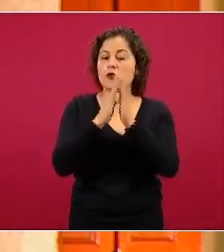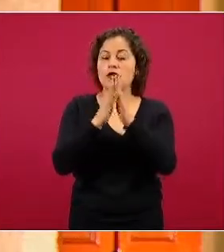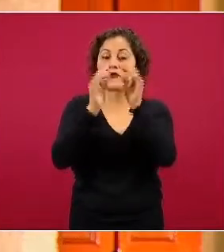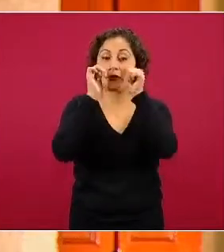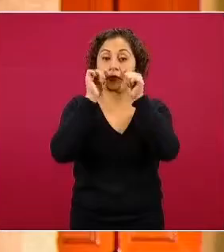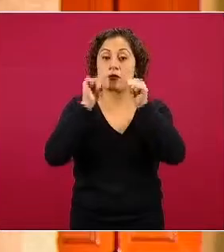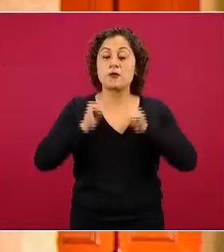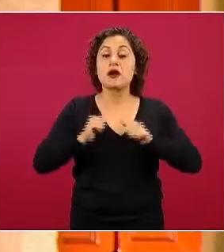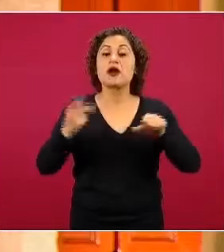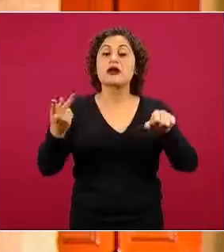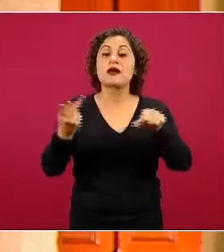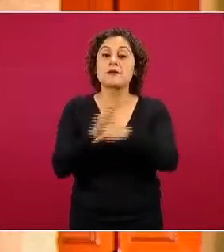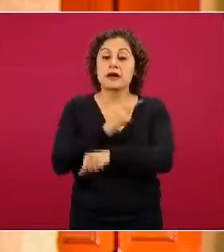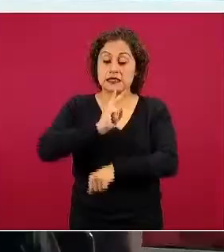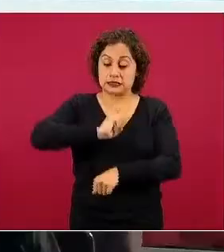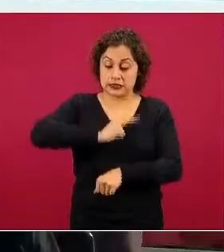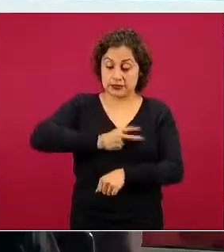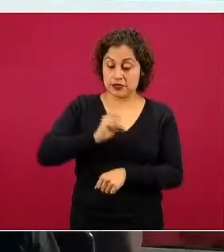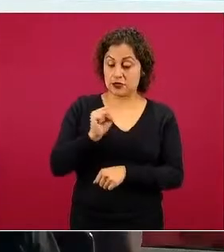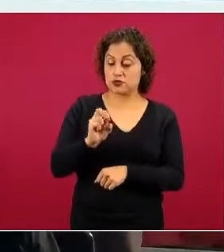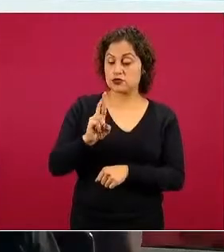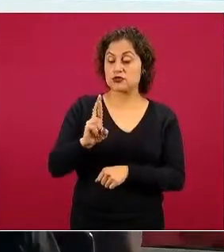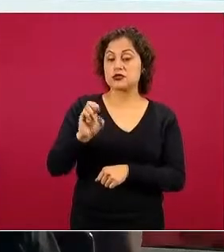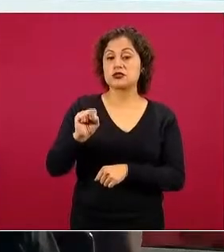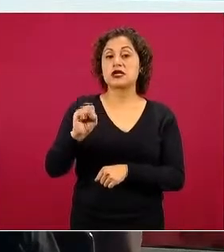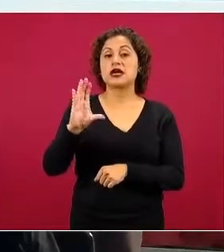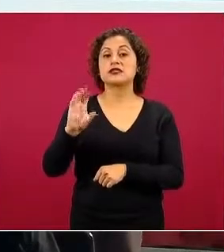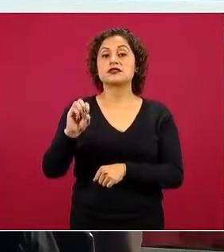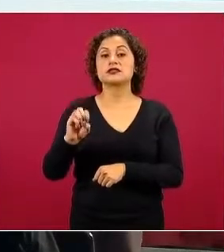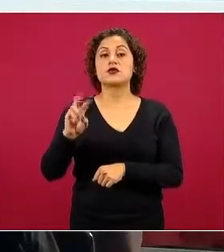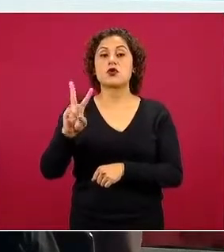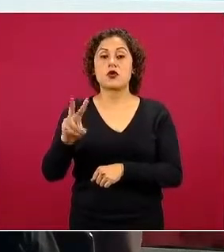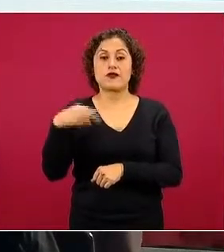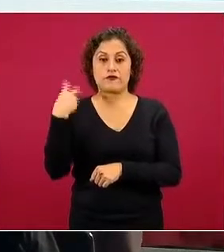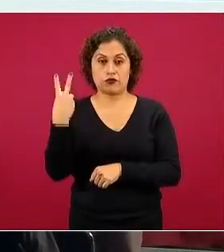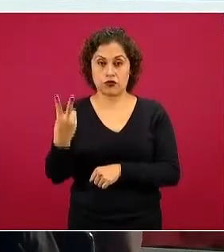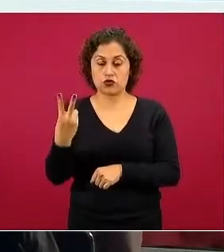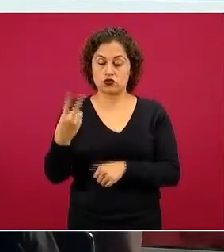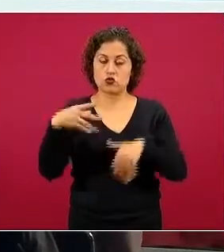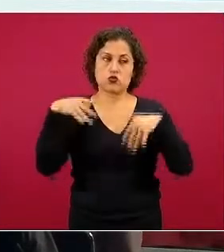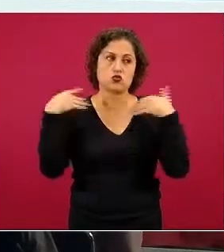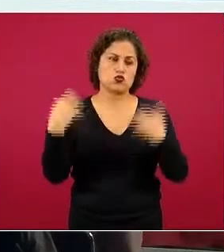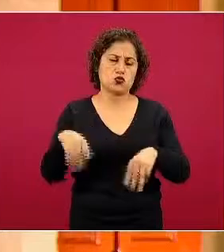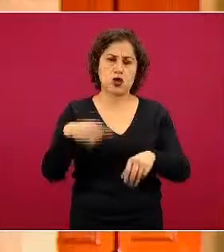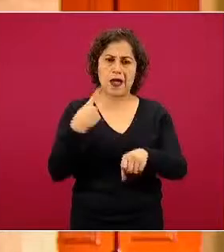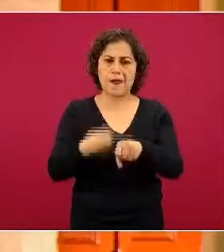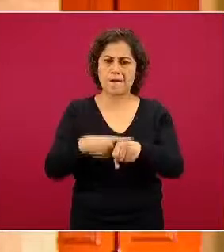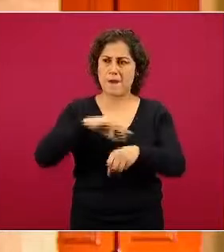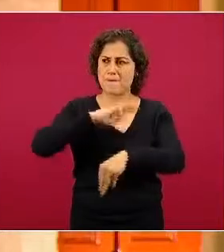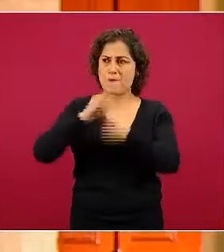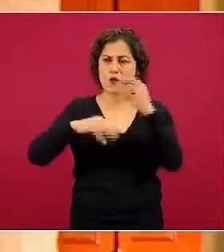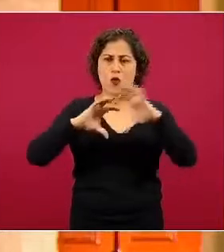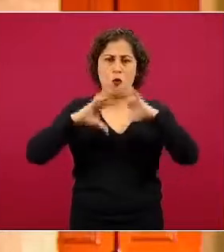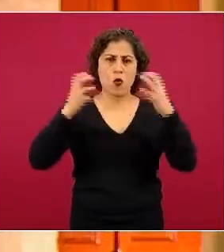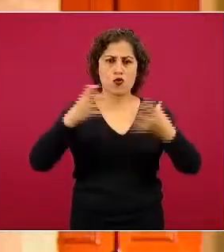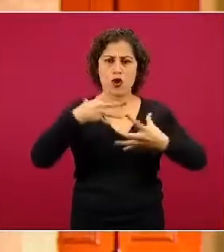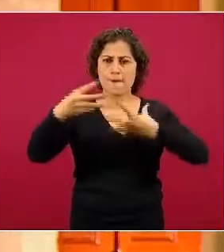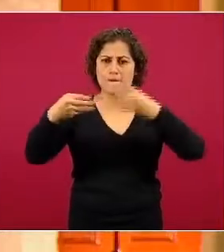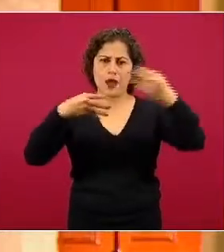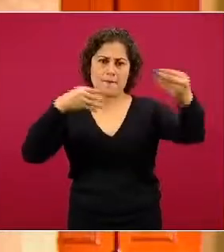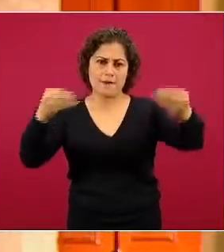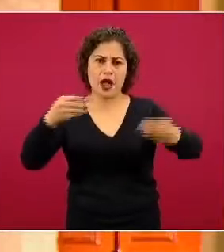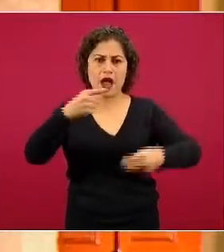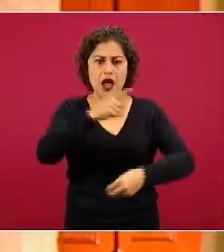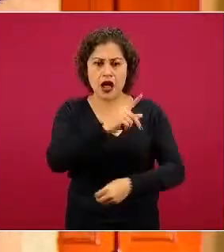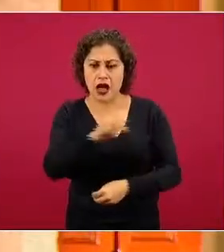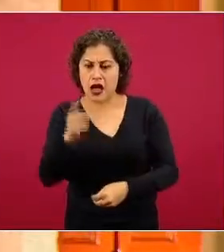actividad viral del SARS-CoV-2 sea muy alta, tan alta como que de todas las muestras que tomemos el